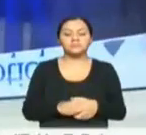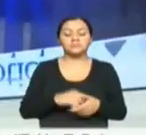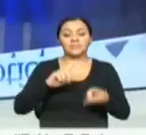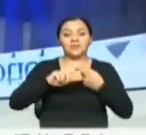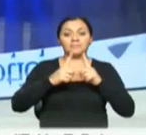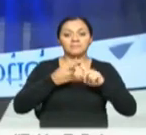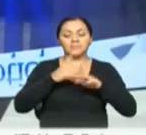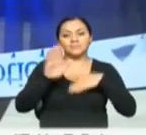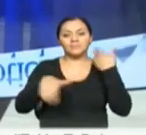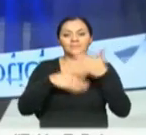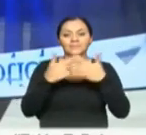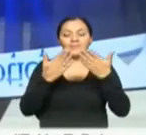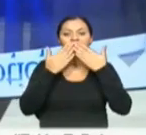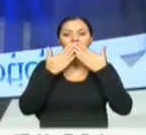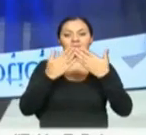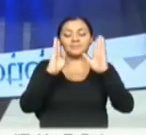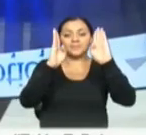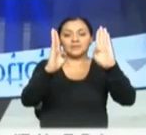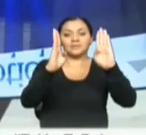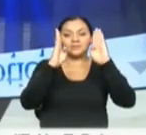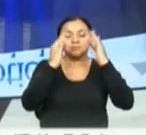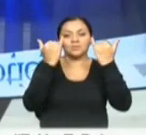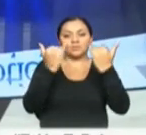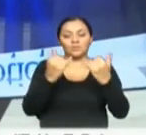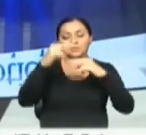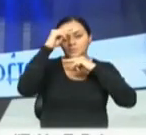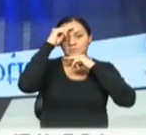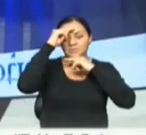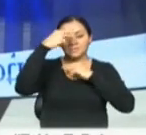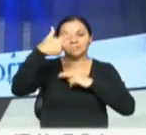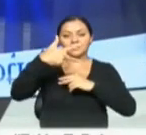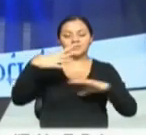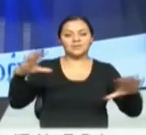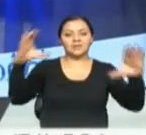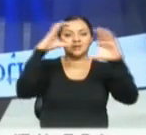Amigas y amigos, muchas gracias por su amable sintonía. Hasta aquí llegamos con la tercera